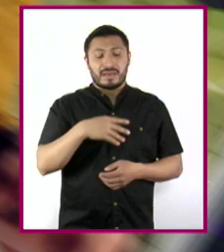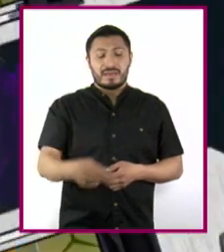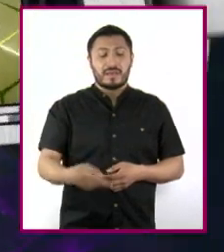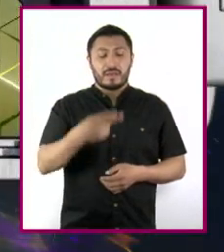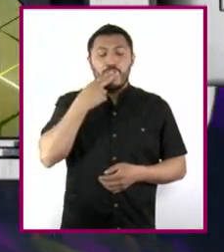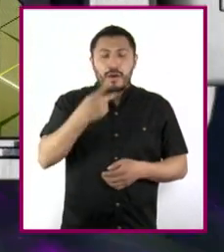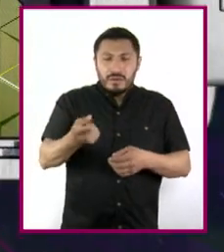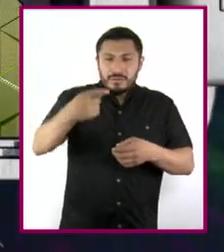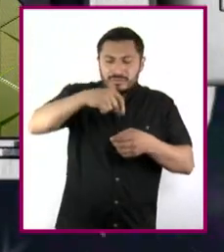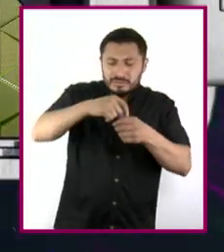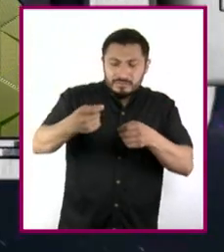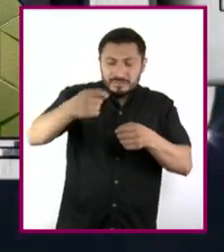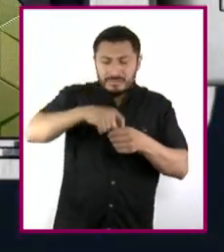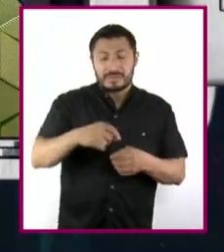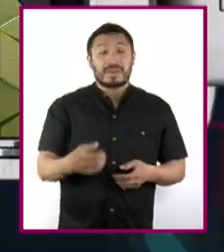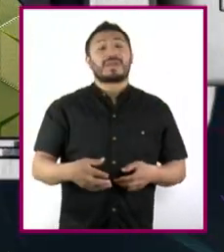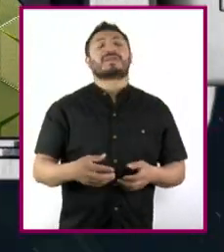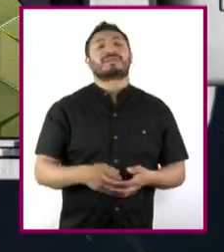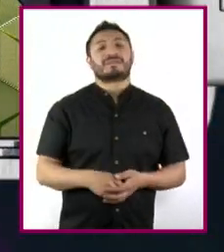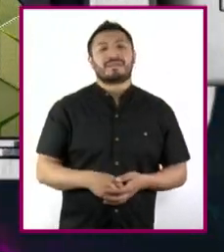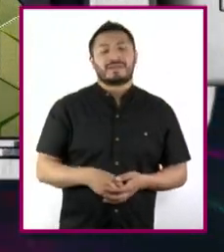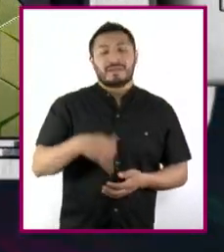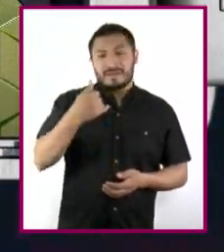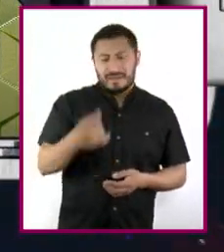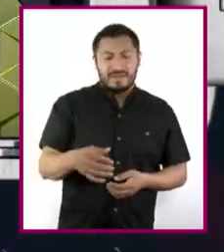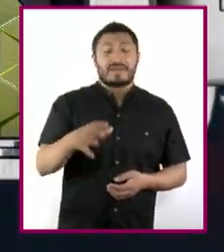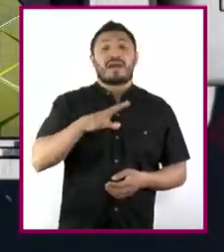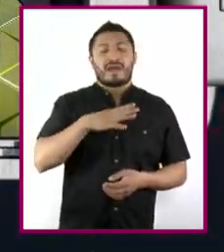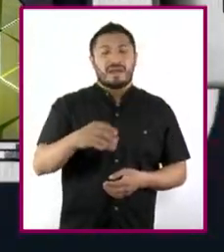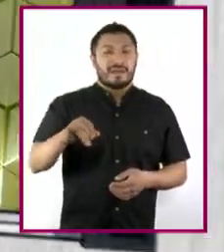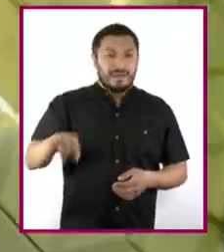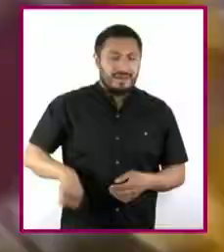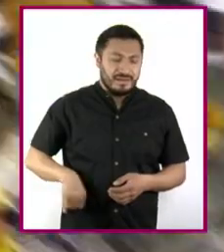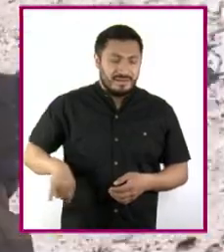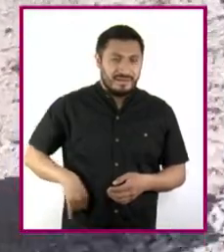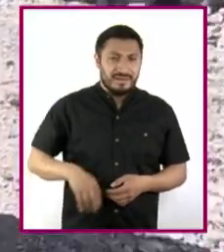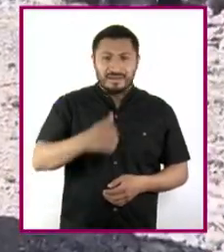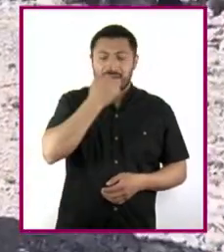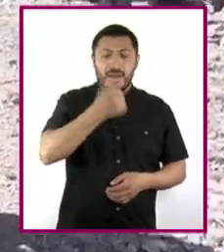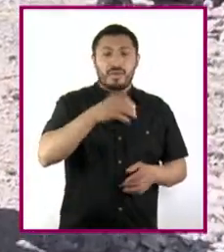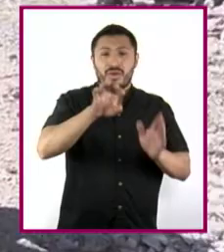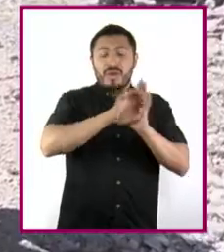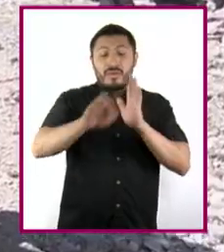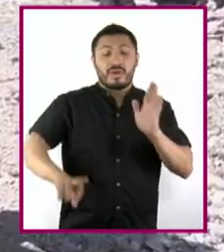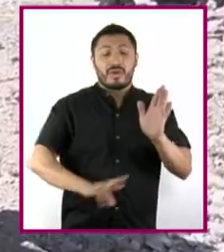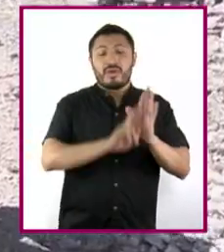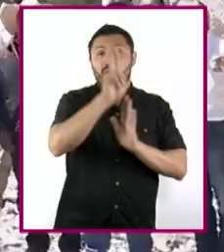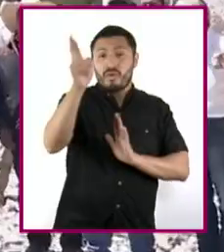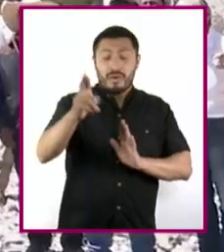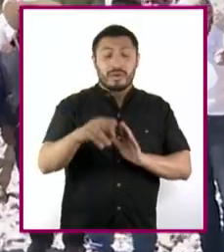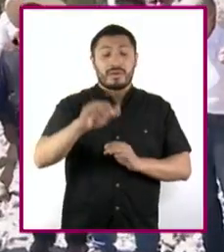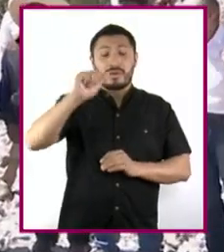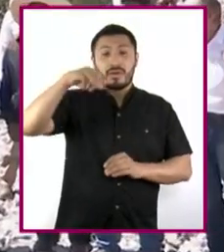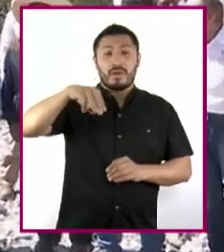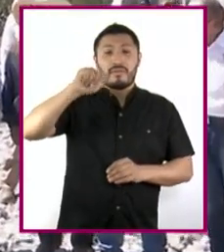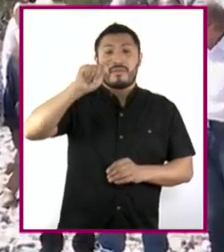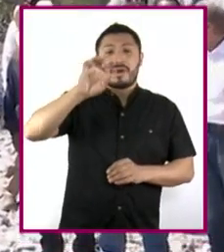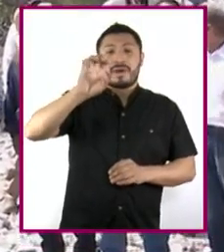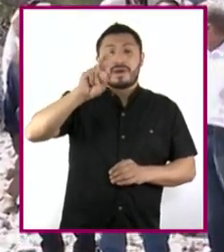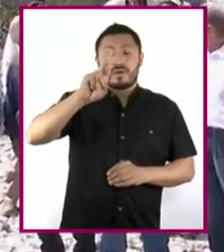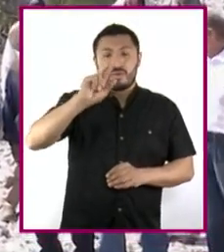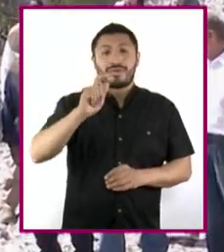aplicaciones que despiertan mucho el interés de los estudiantes, como pueden ser los cohetes amateur, que son aquellos